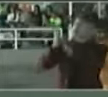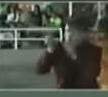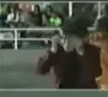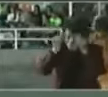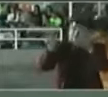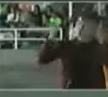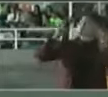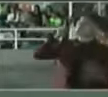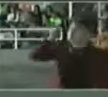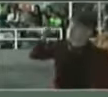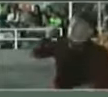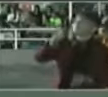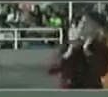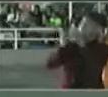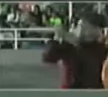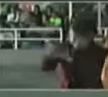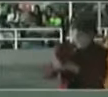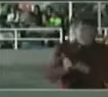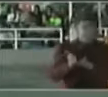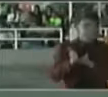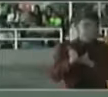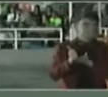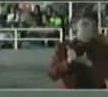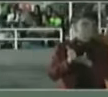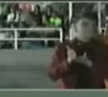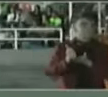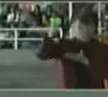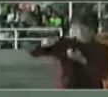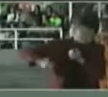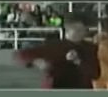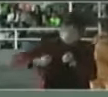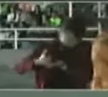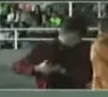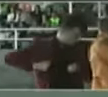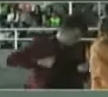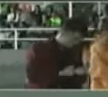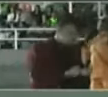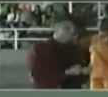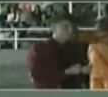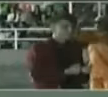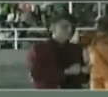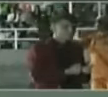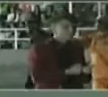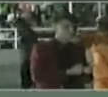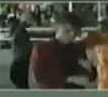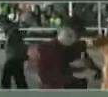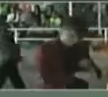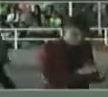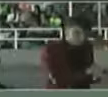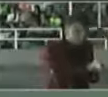perdona, Jesucristo ayuda, a ese respalda Dios para hacerlo.